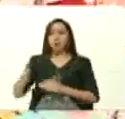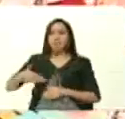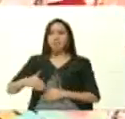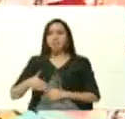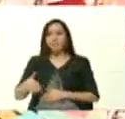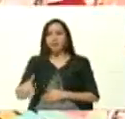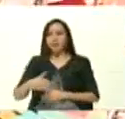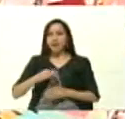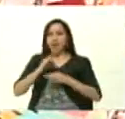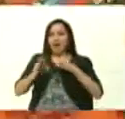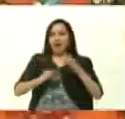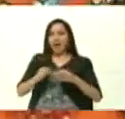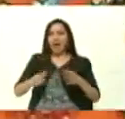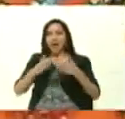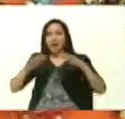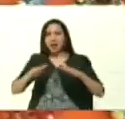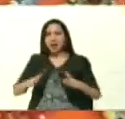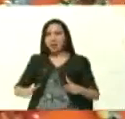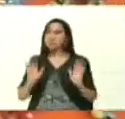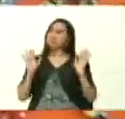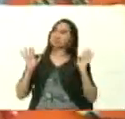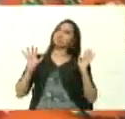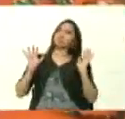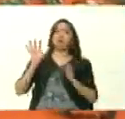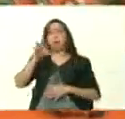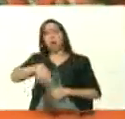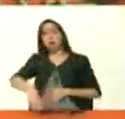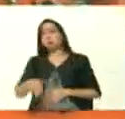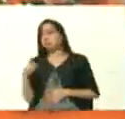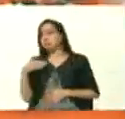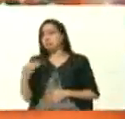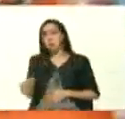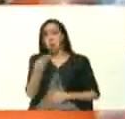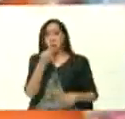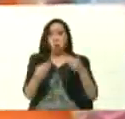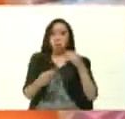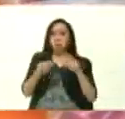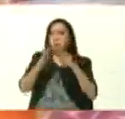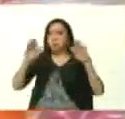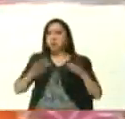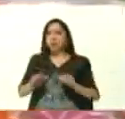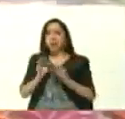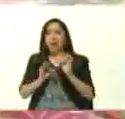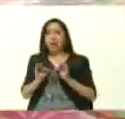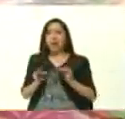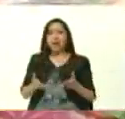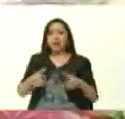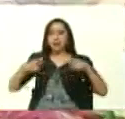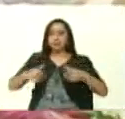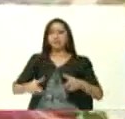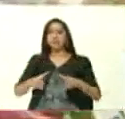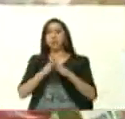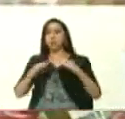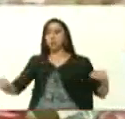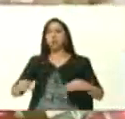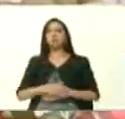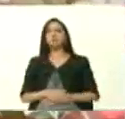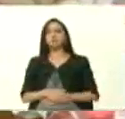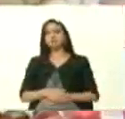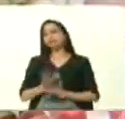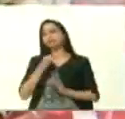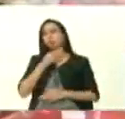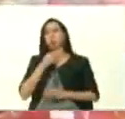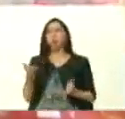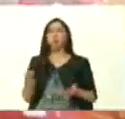Hallaca de pescado. Bueno, a comprar hallaca de pescado y a comer hallaca de pescado para todos y para todas. Con mucho